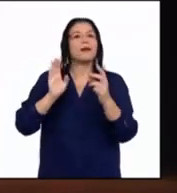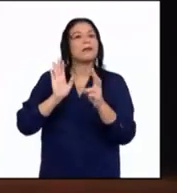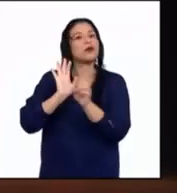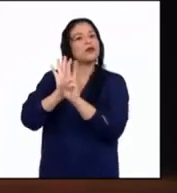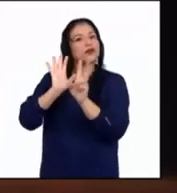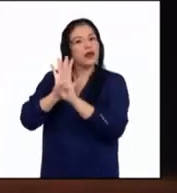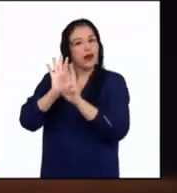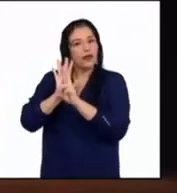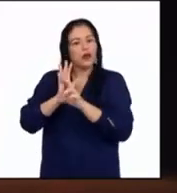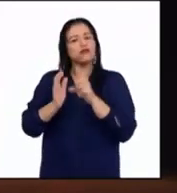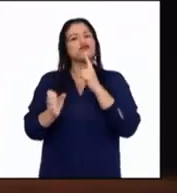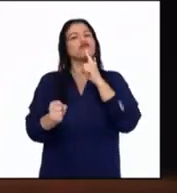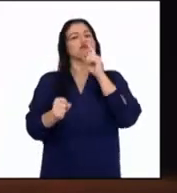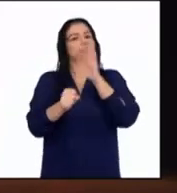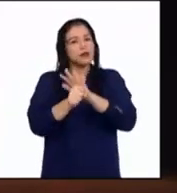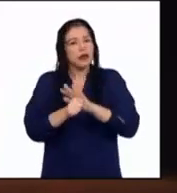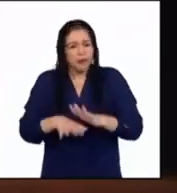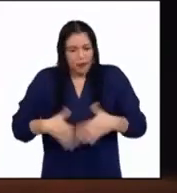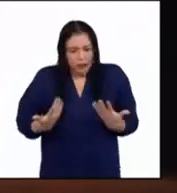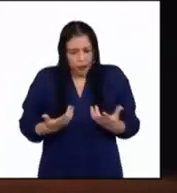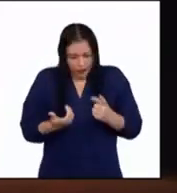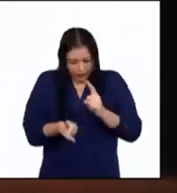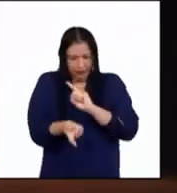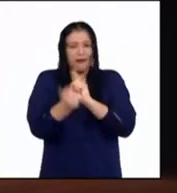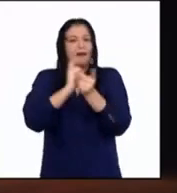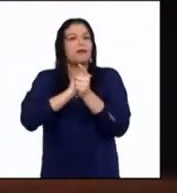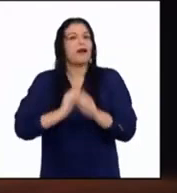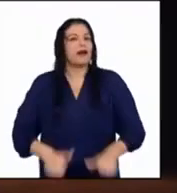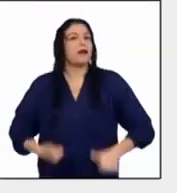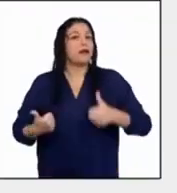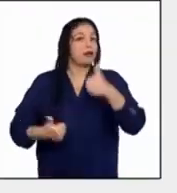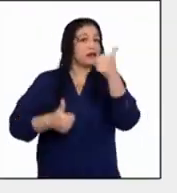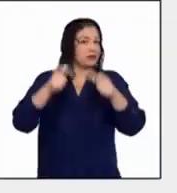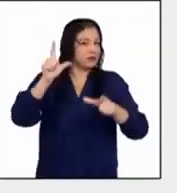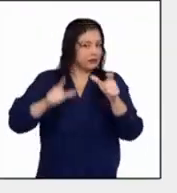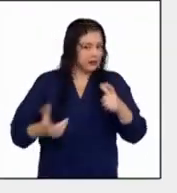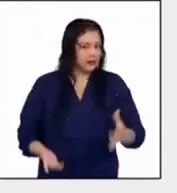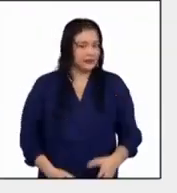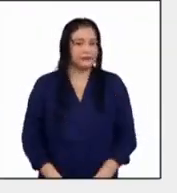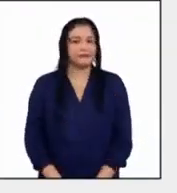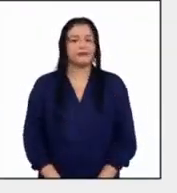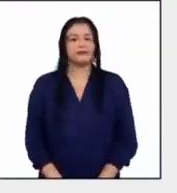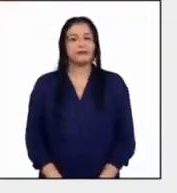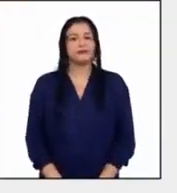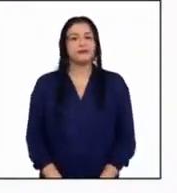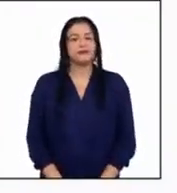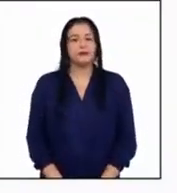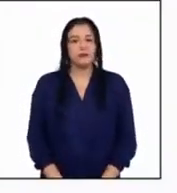para comprometerse más y convertirse en agentes de cambio.